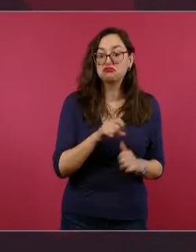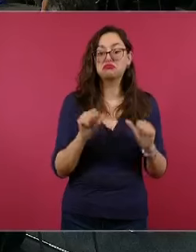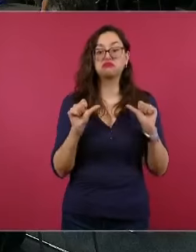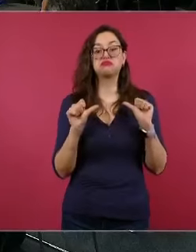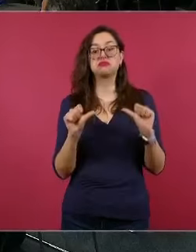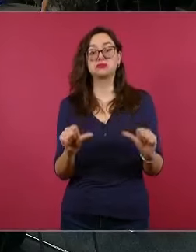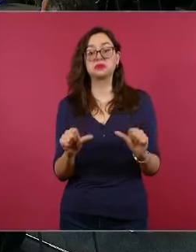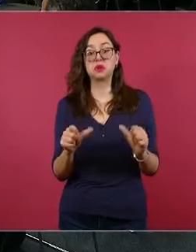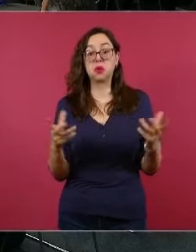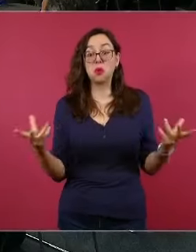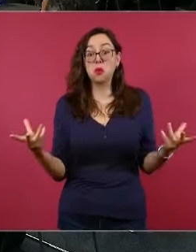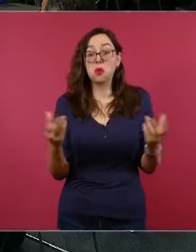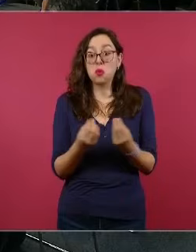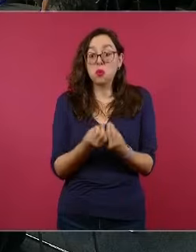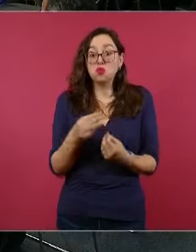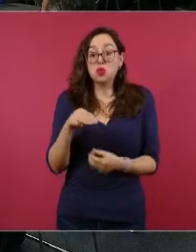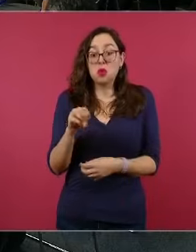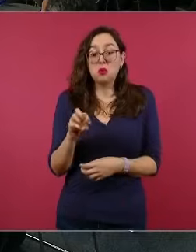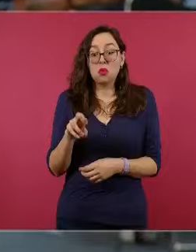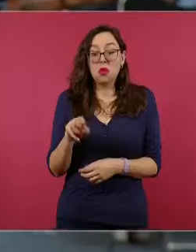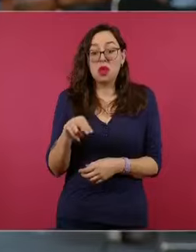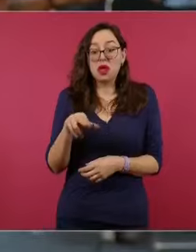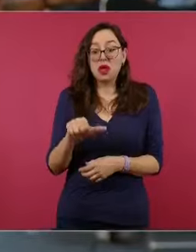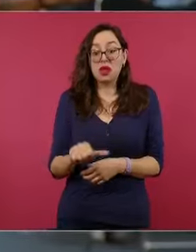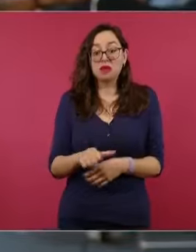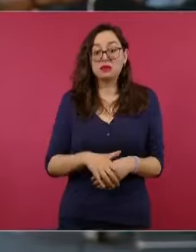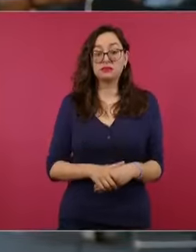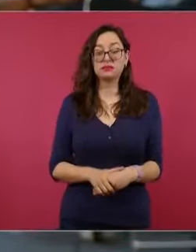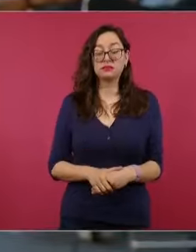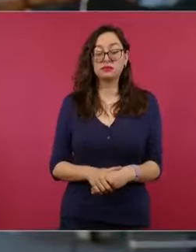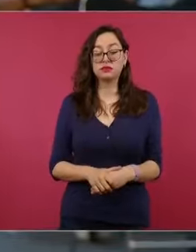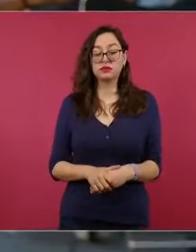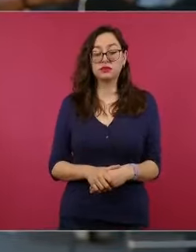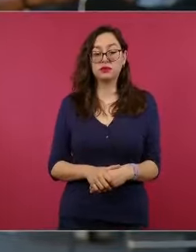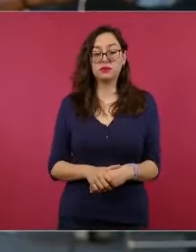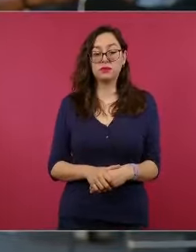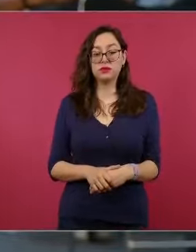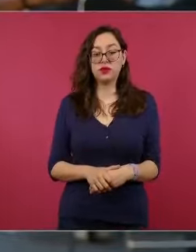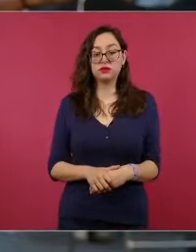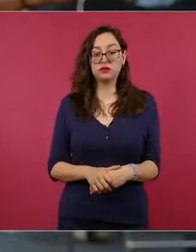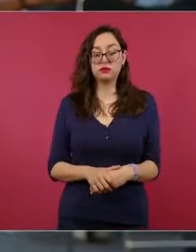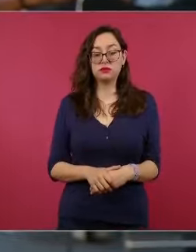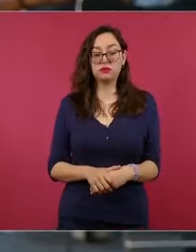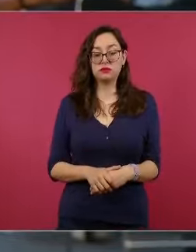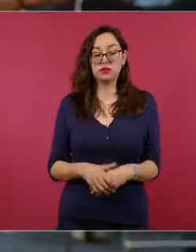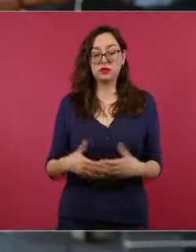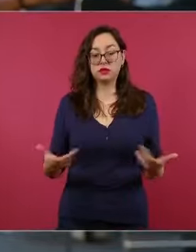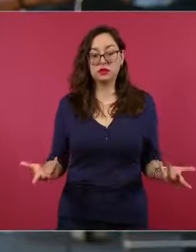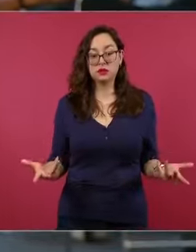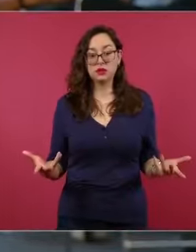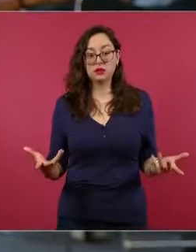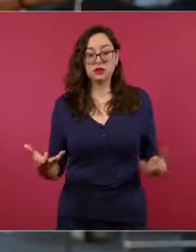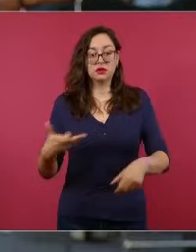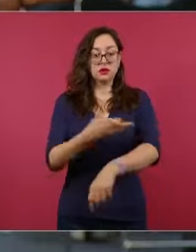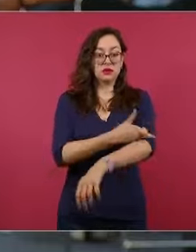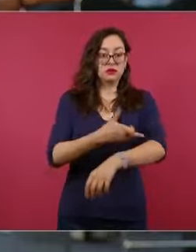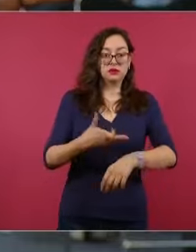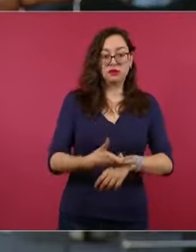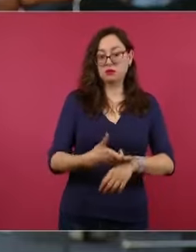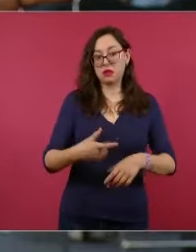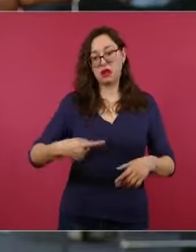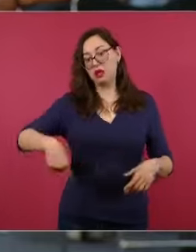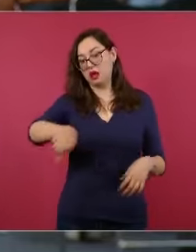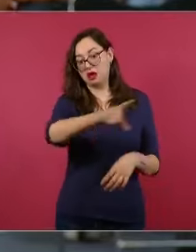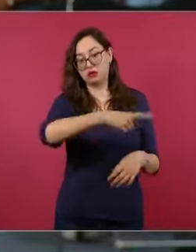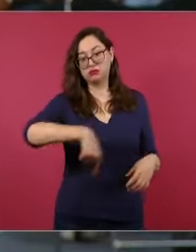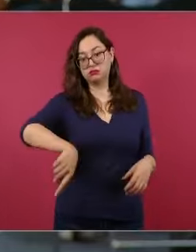Allí están en morena empoderando elos usted bueno toda esta familia no y